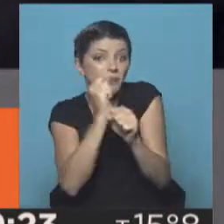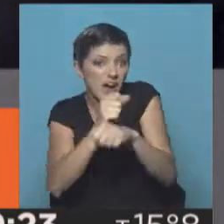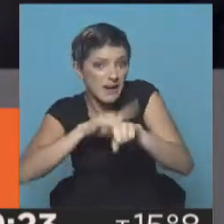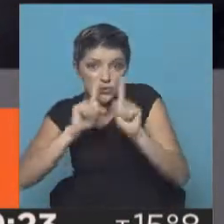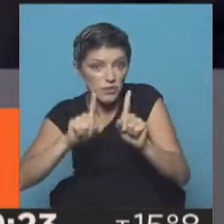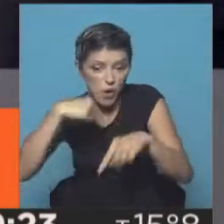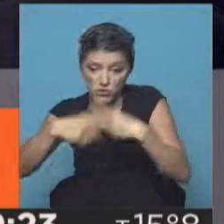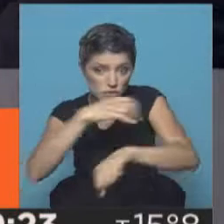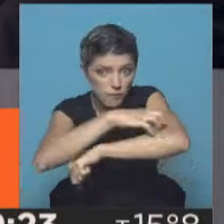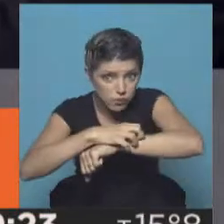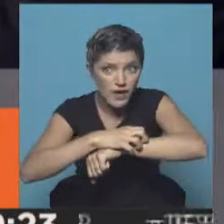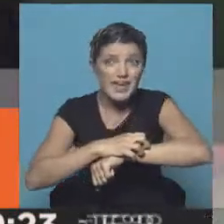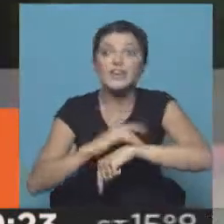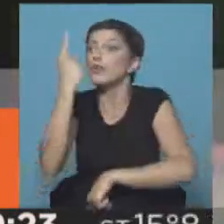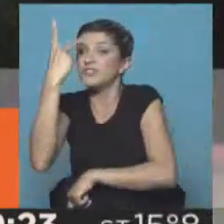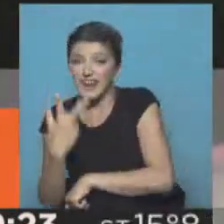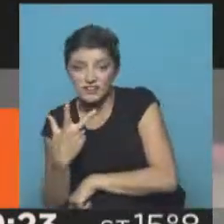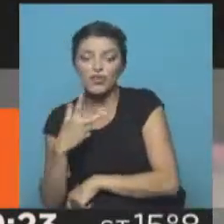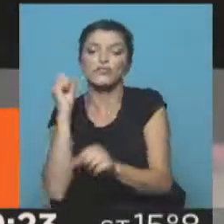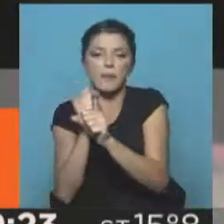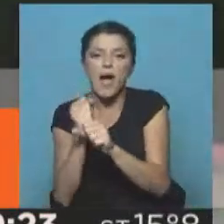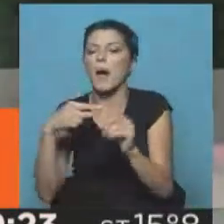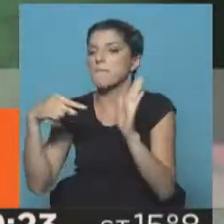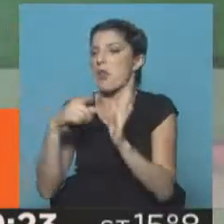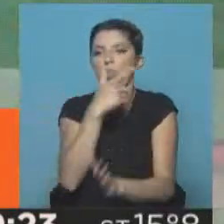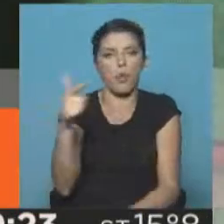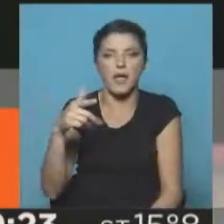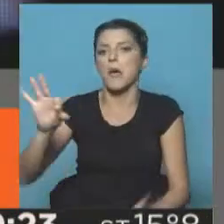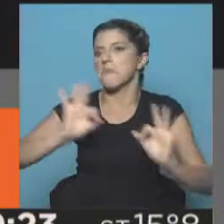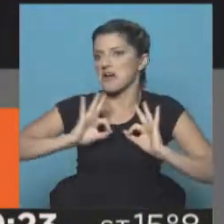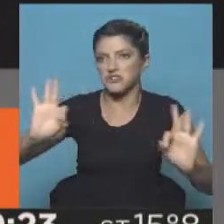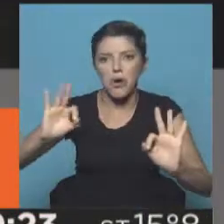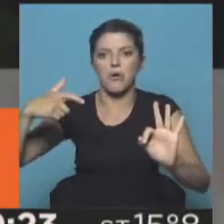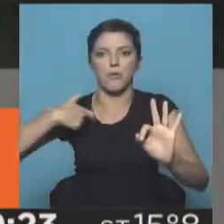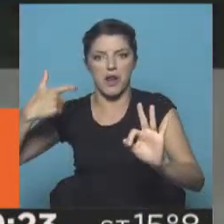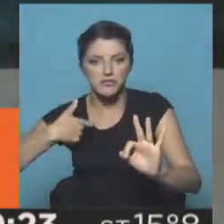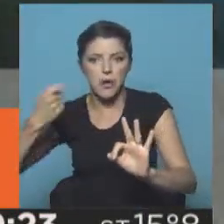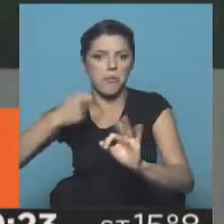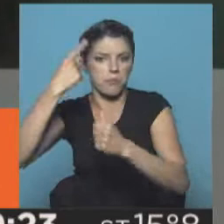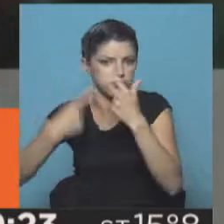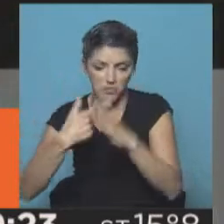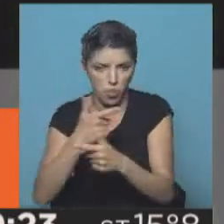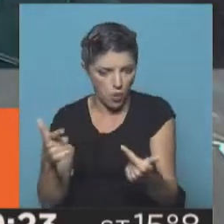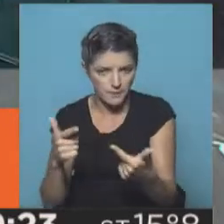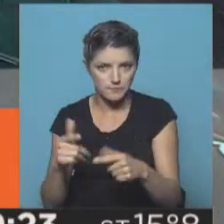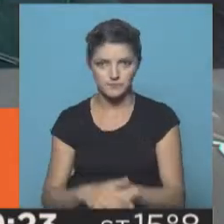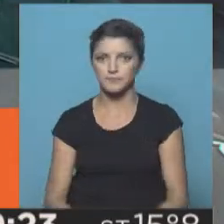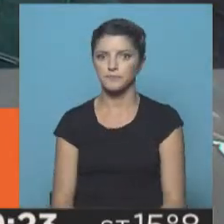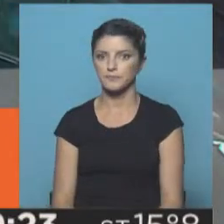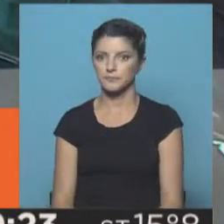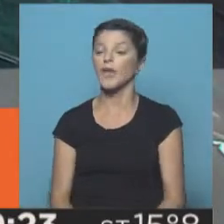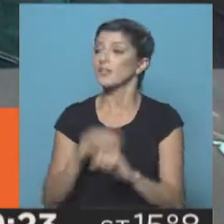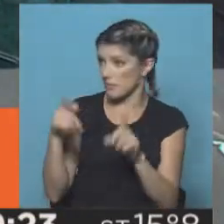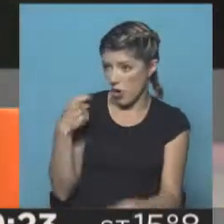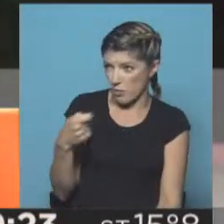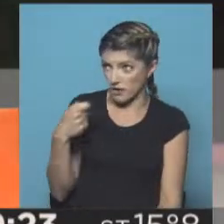es trabajo informal. 1/3 es gente que trabaja y no tiene obra social, ni jubilación, ni vacaciones. Bueno, y las jubilaciones también estarían por debajo de la línea de pobreza. Sí, y las